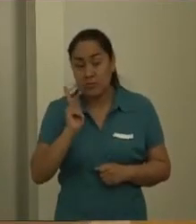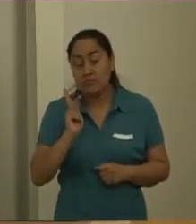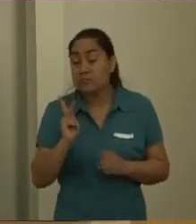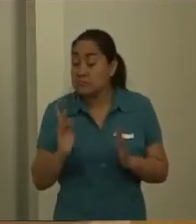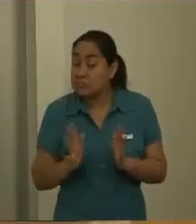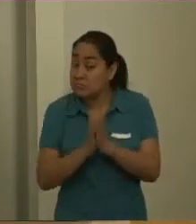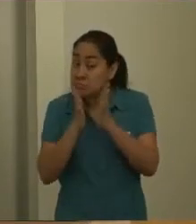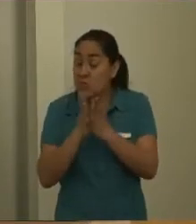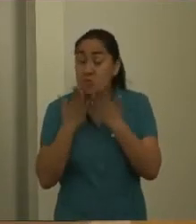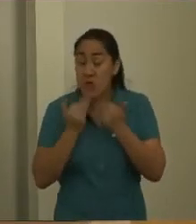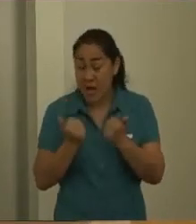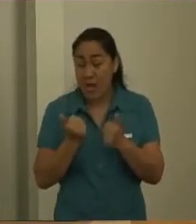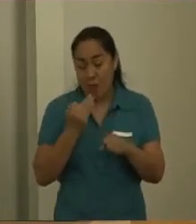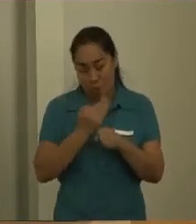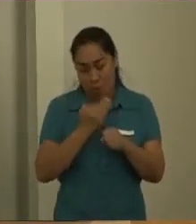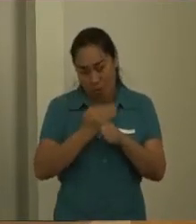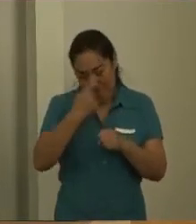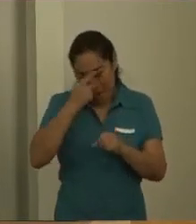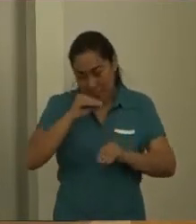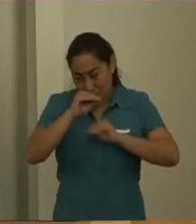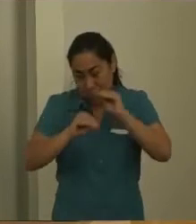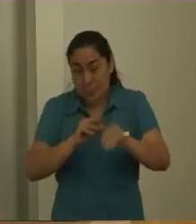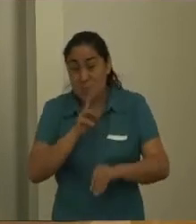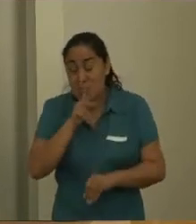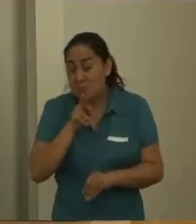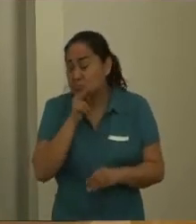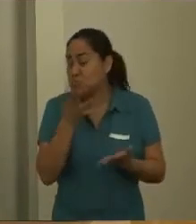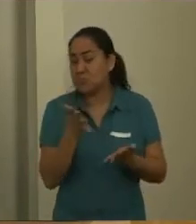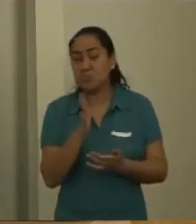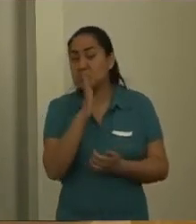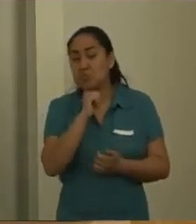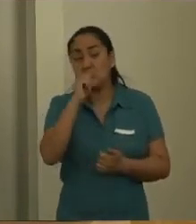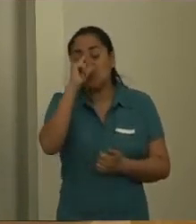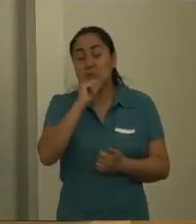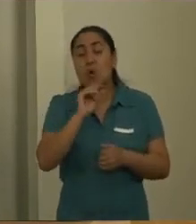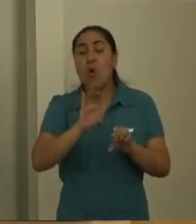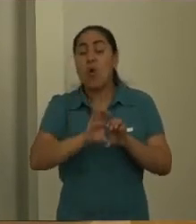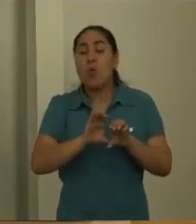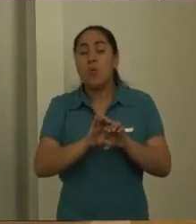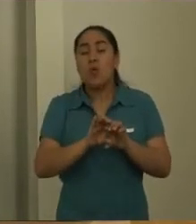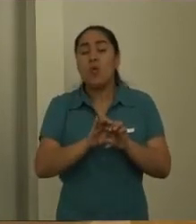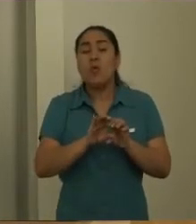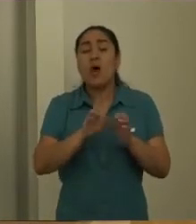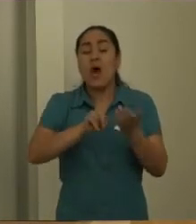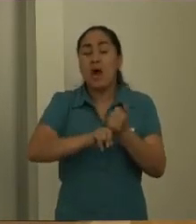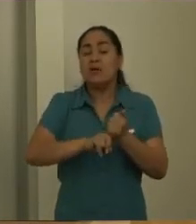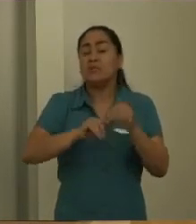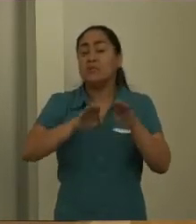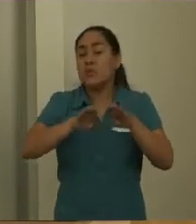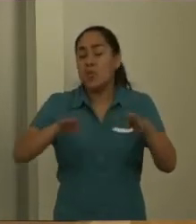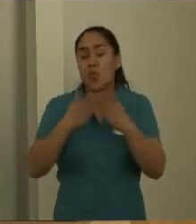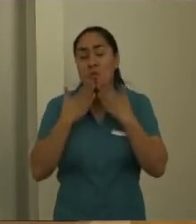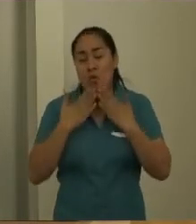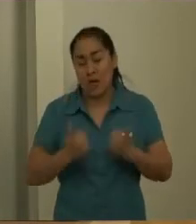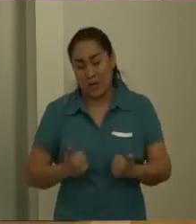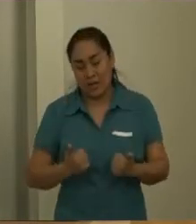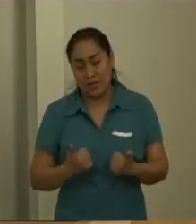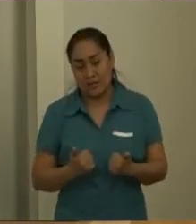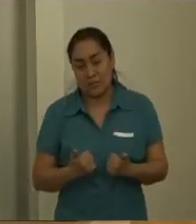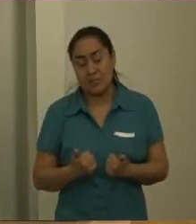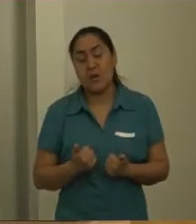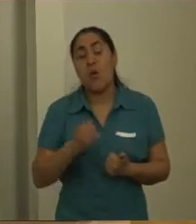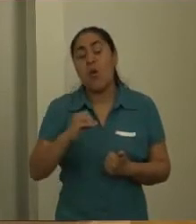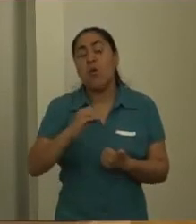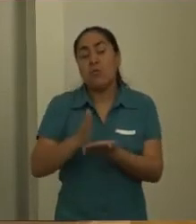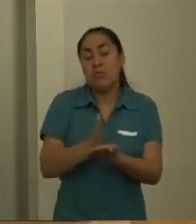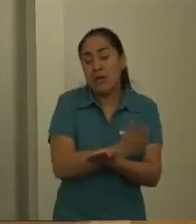en el modelo de desarrollo actual sólo puede reforzar la igualdad y el rezago